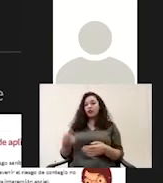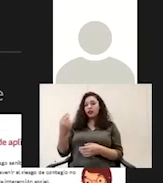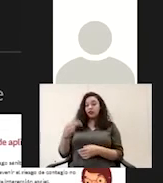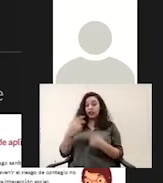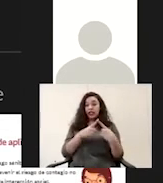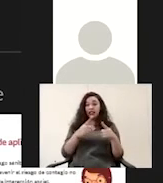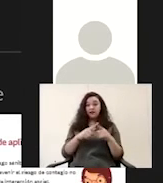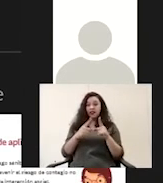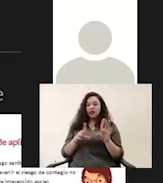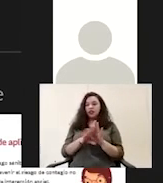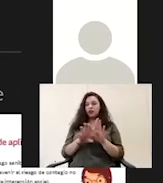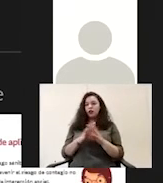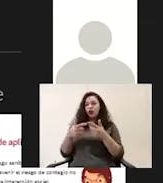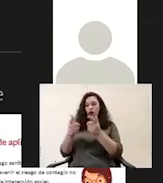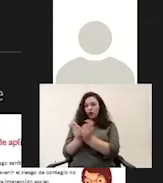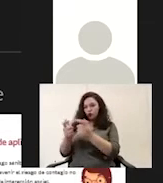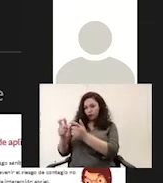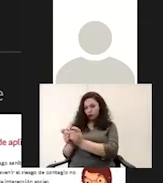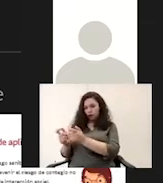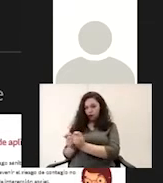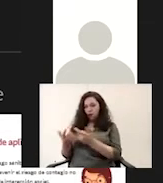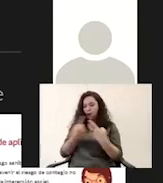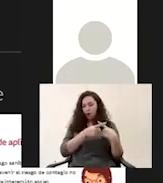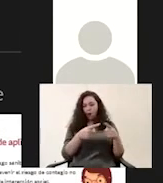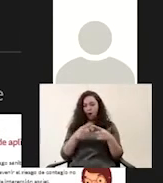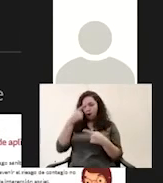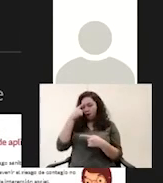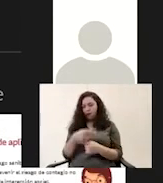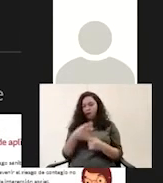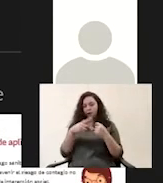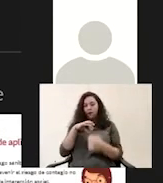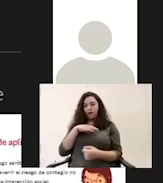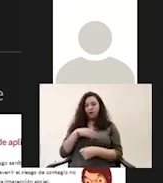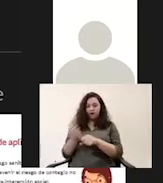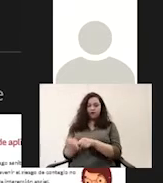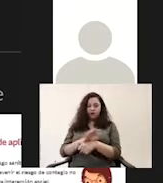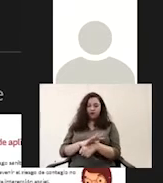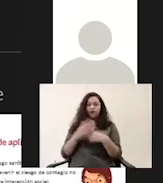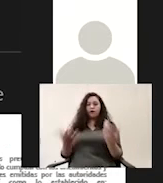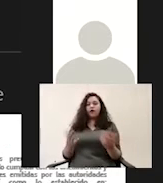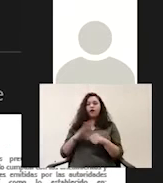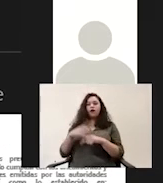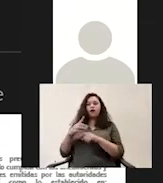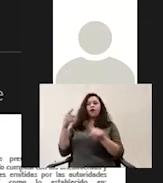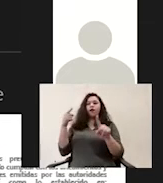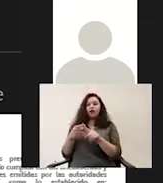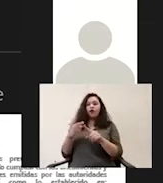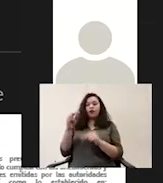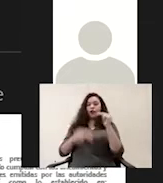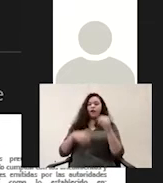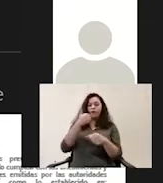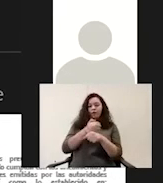variantes de este virus, y bueno, va a ser específicamente para nivel